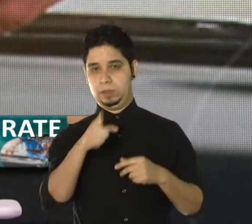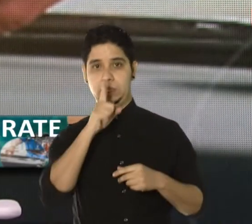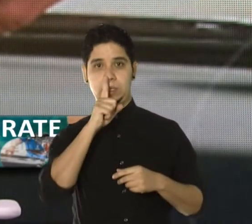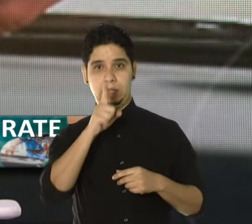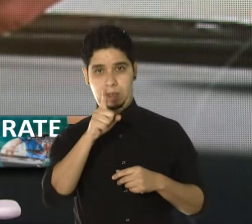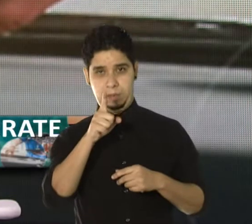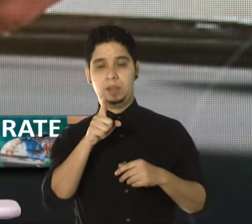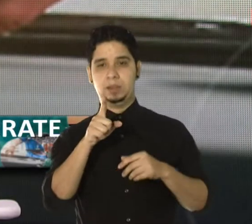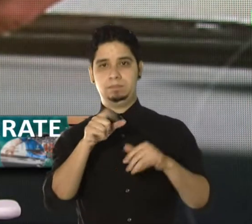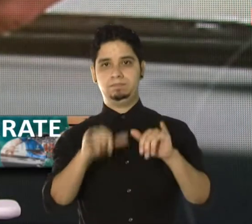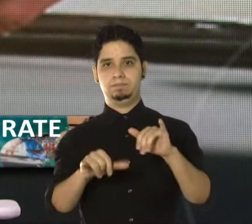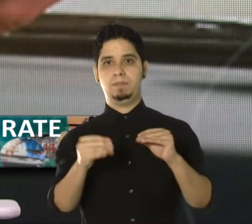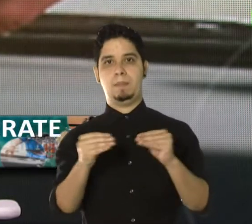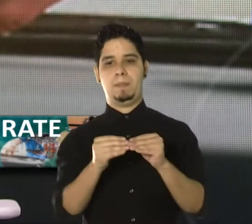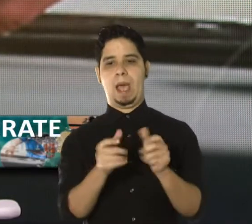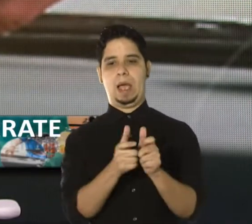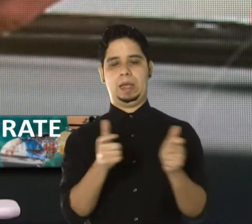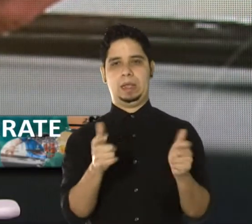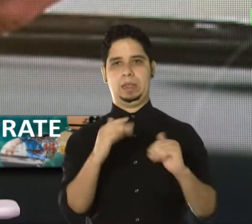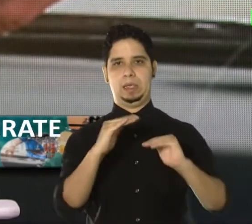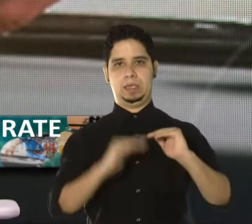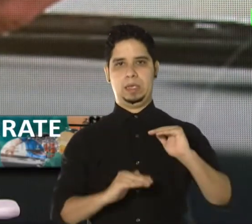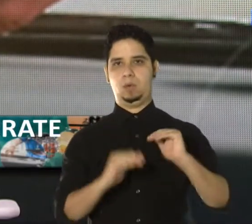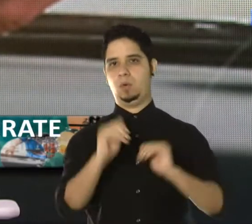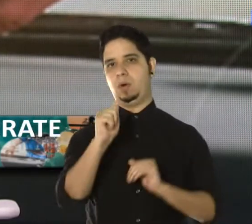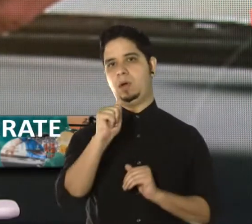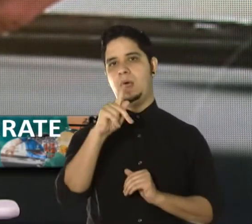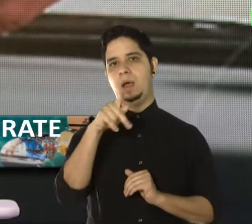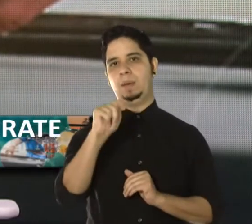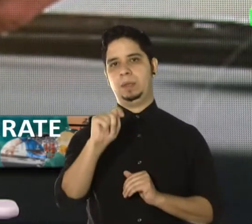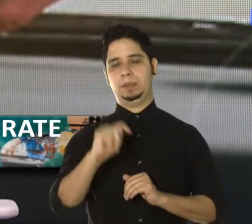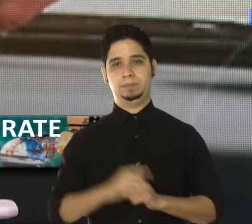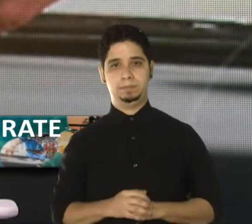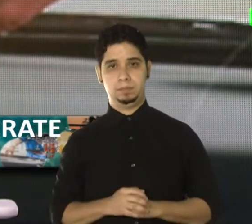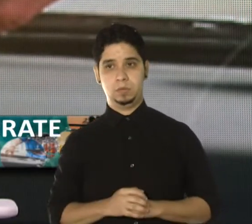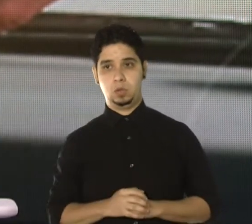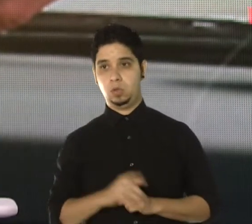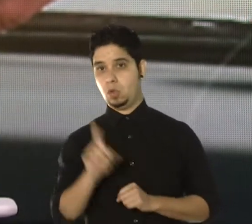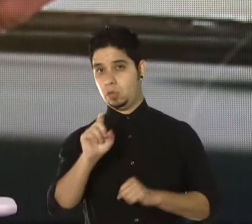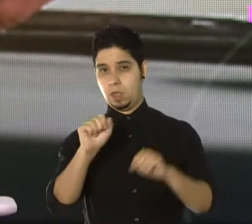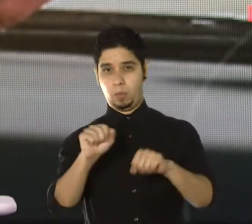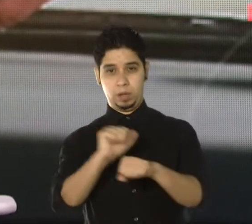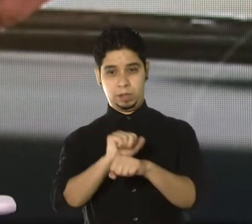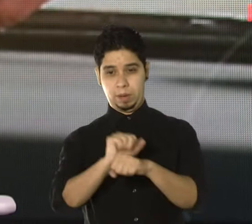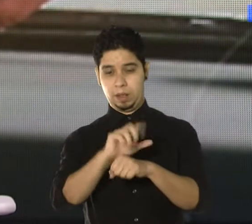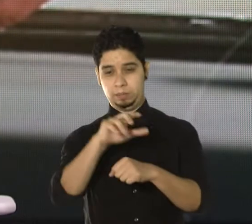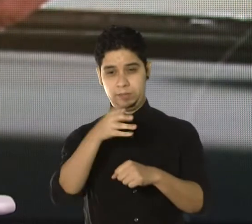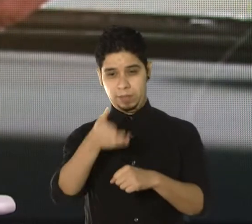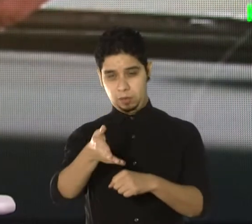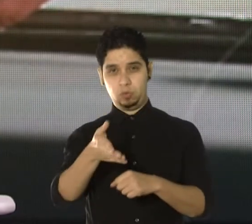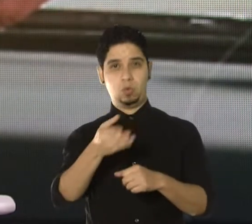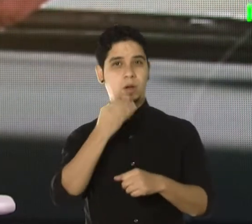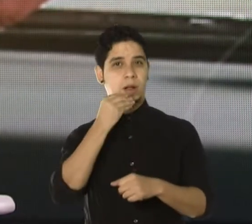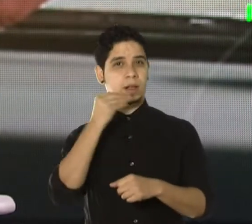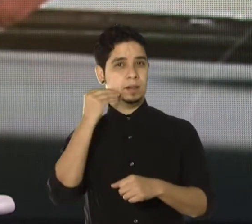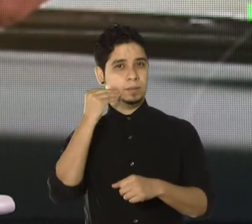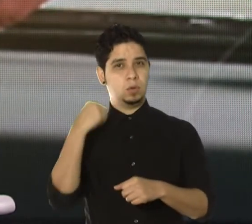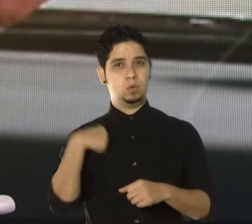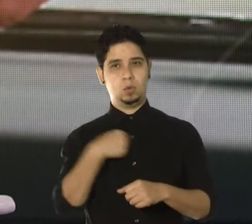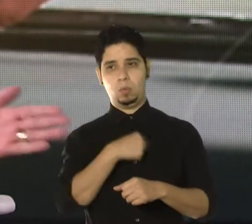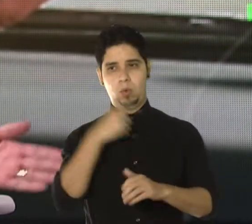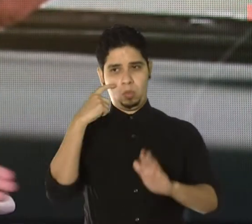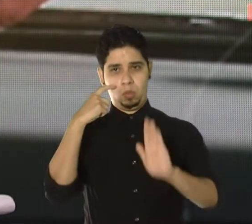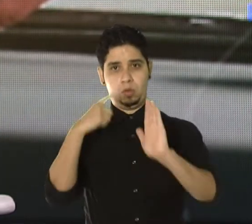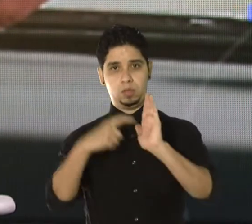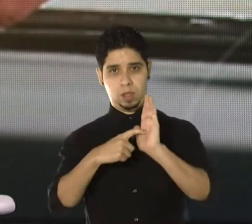poder estar un poco más grande que un apartamento, donde poder trabajar desde su casa. Así que hemos visto, además de que veníamos